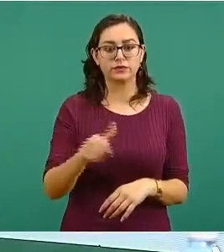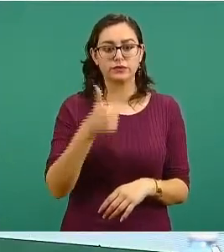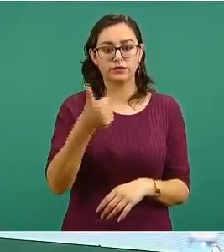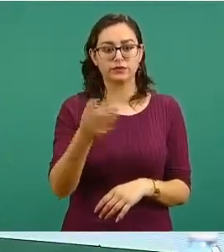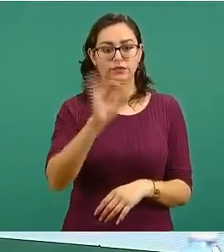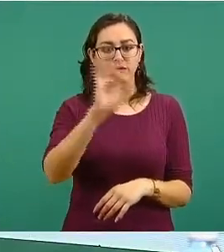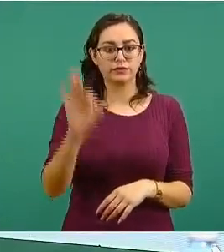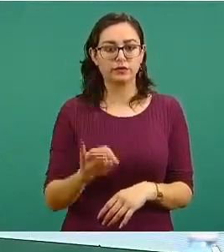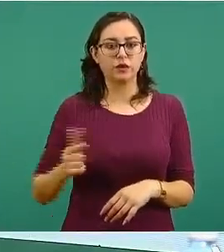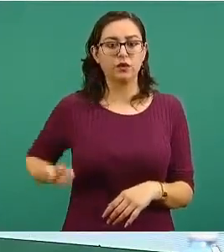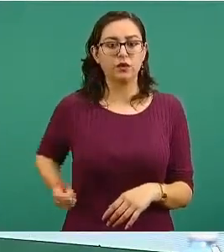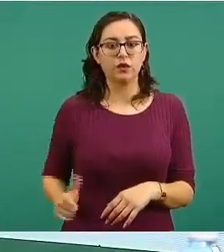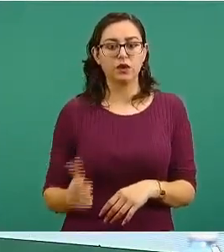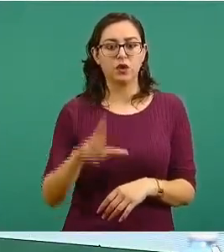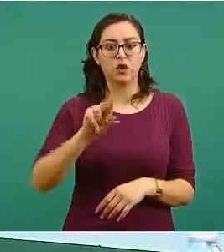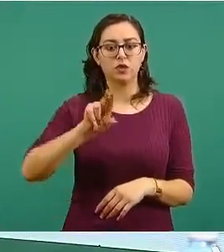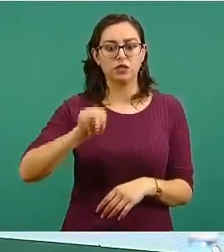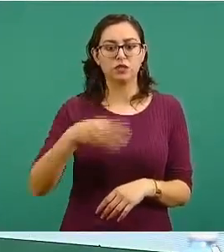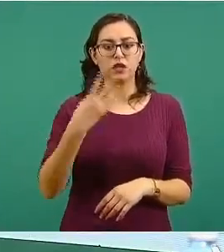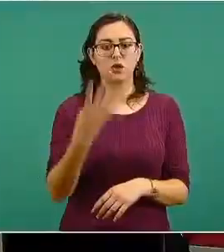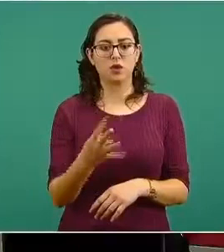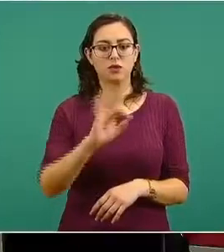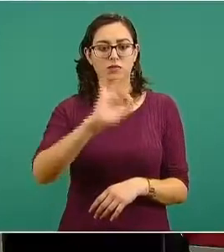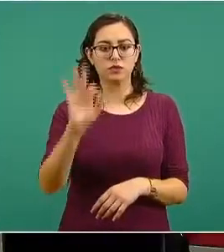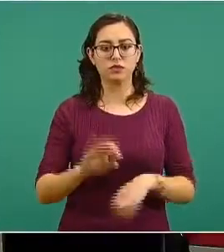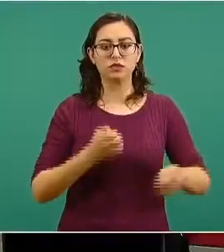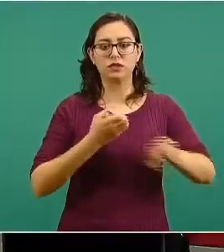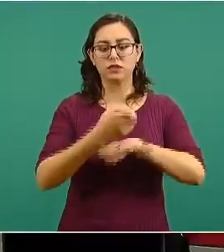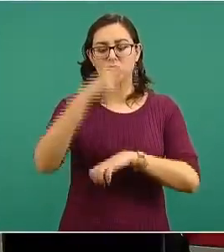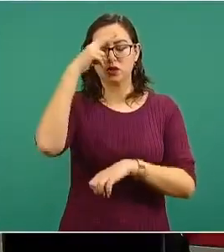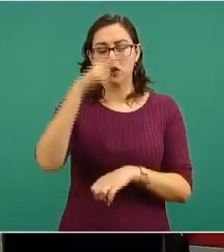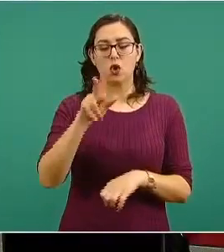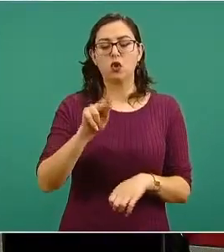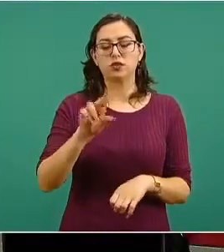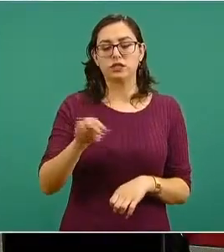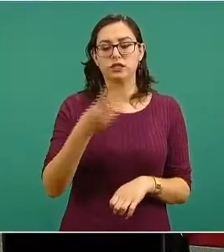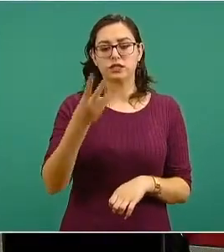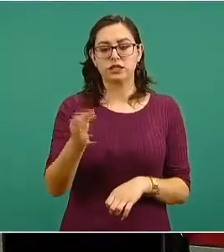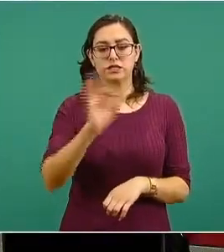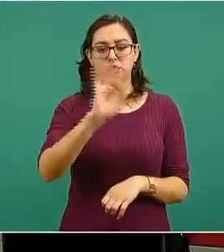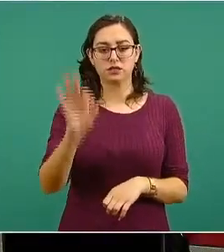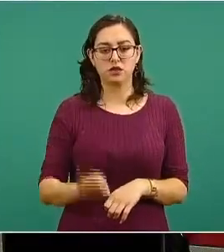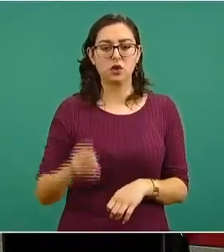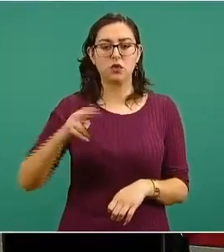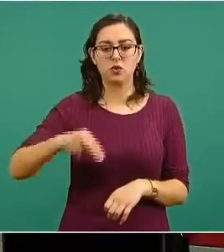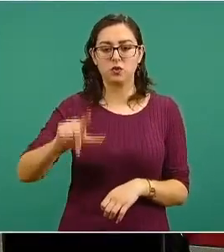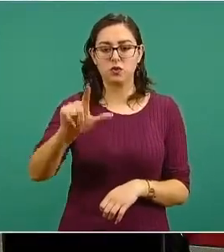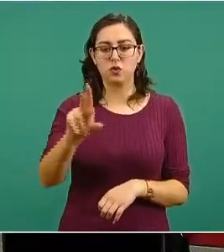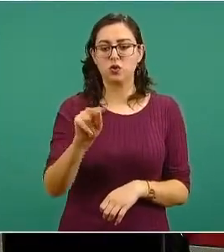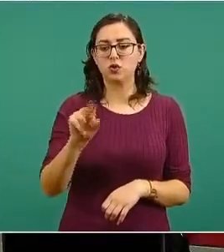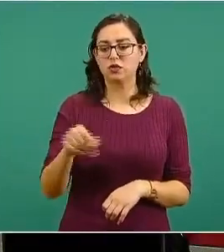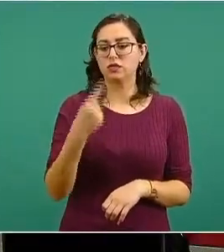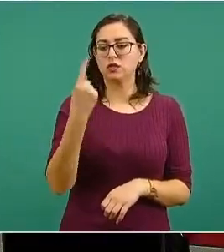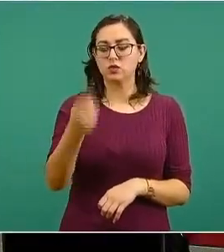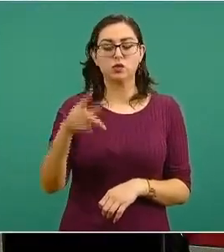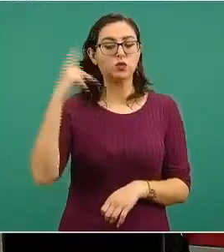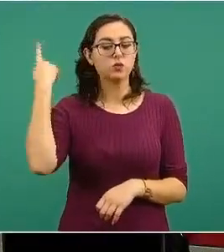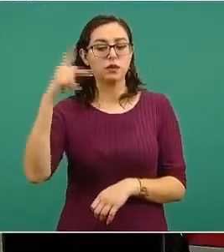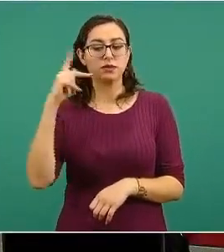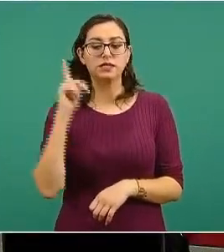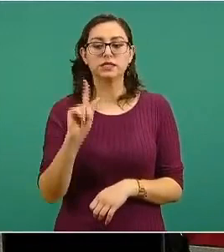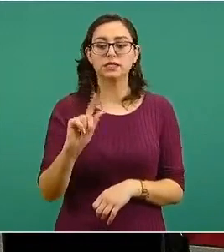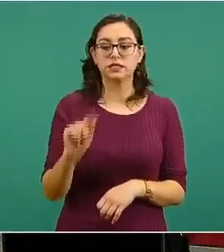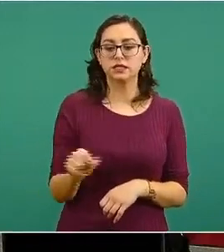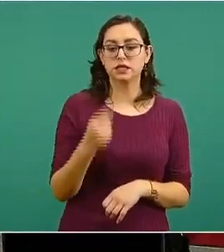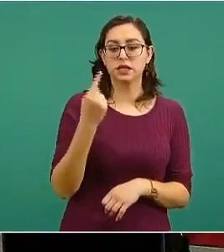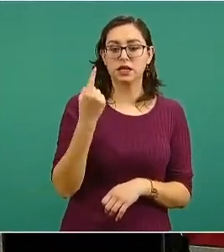86%, Guanajuato 84%, el Estado de México 83%, Nuevo León 81% y Puebla 76%. Son